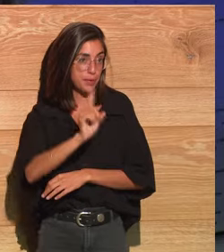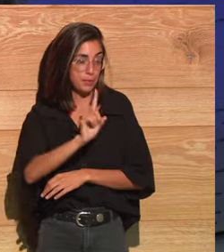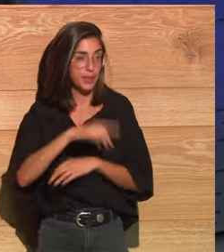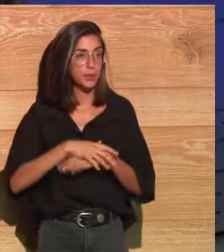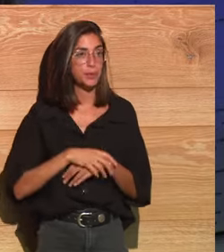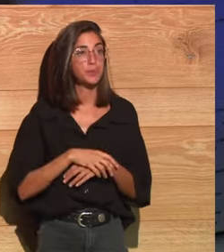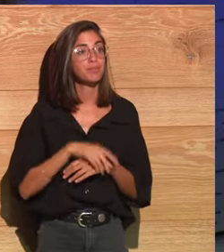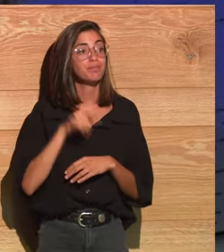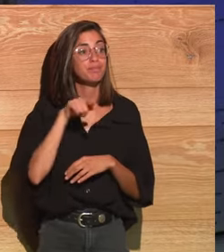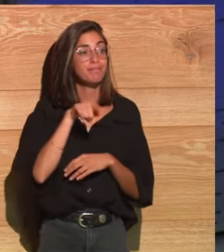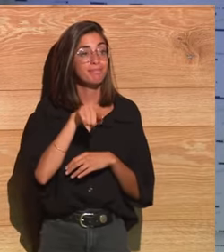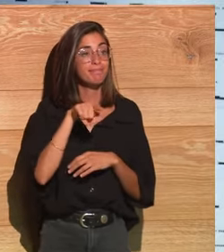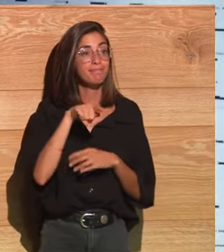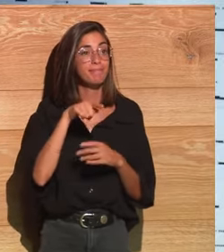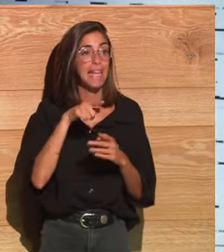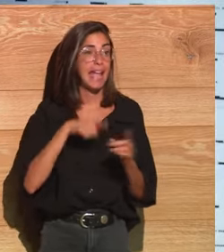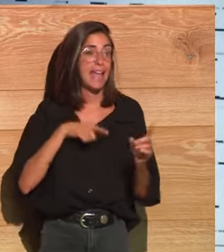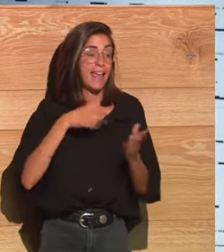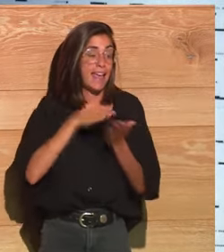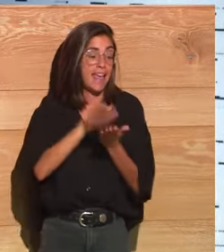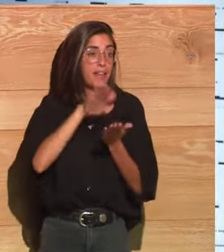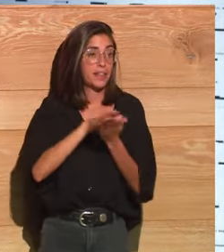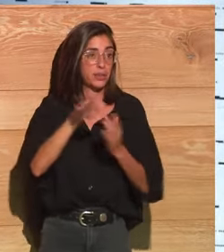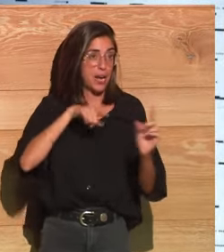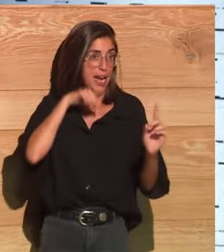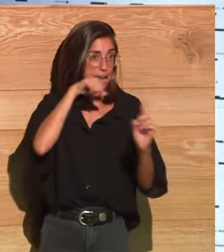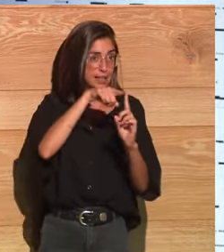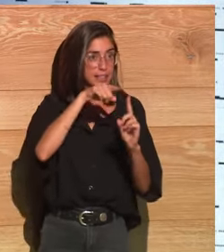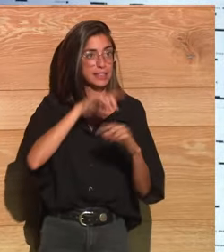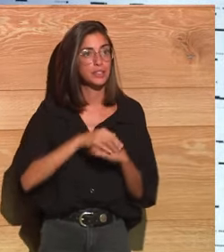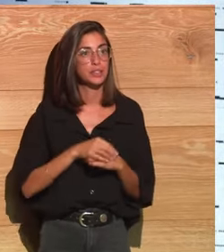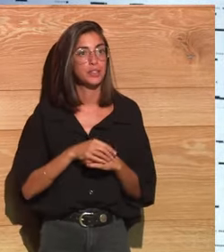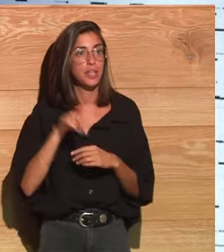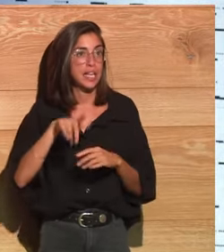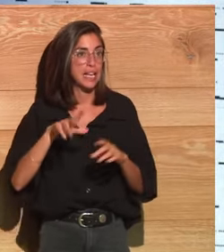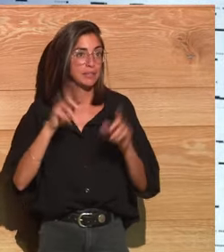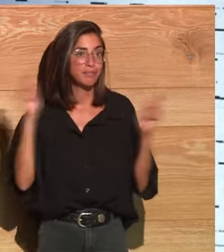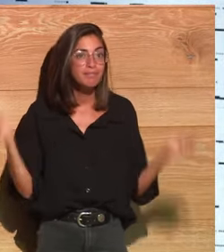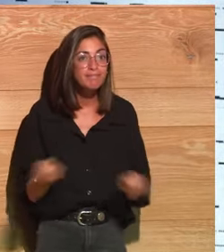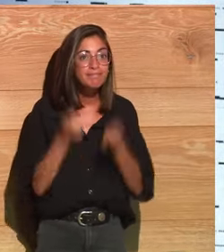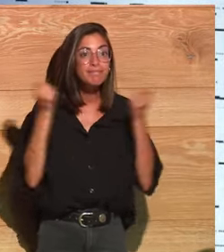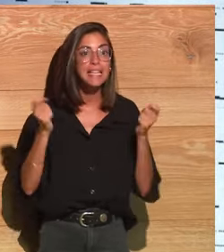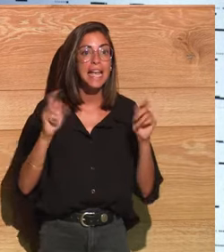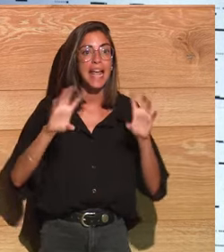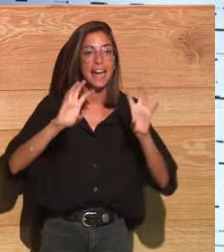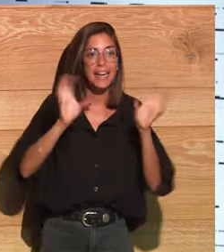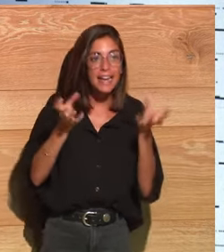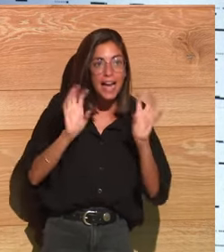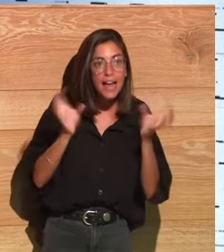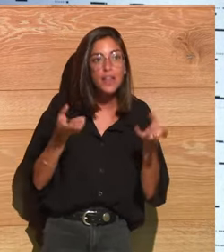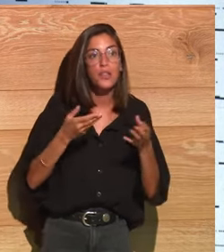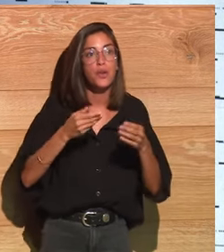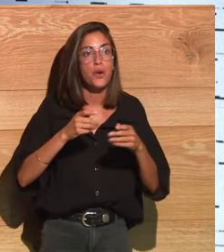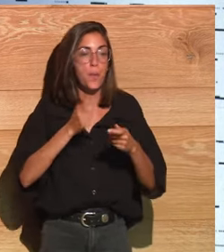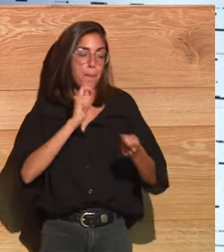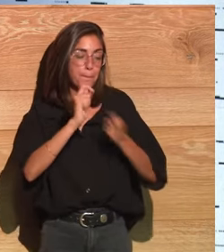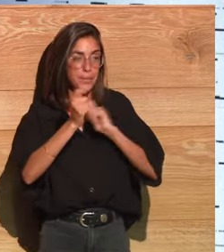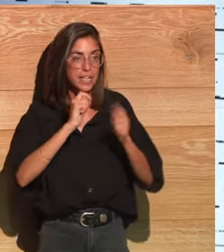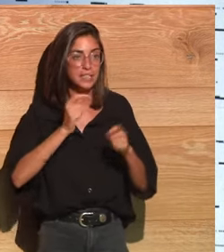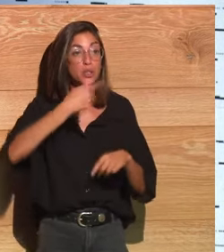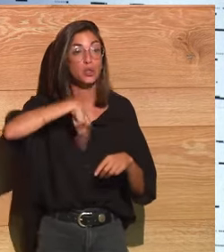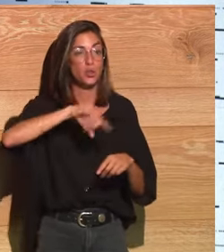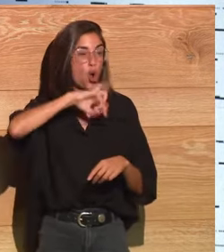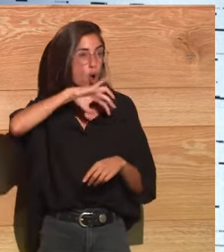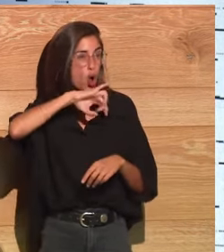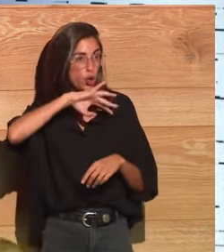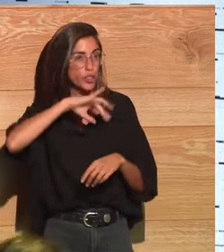que se publicó, una cobertura mediática brutal, espectacular, sobre todo en radio, en prensa. Estamos muy, muy contentos y